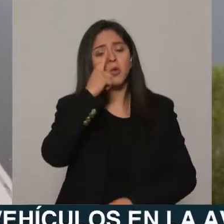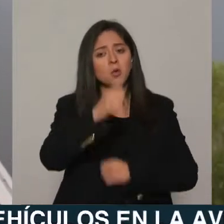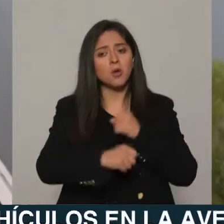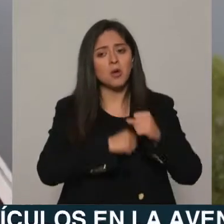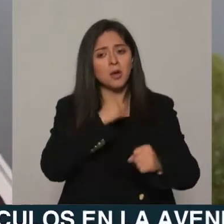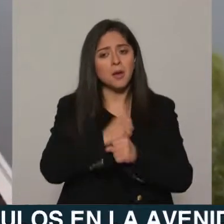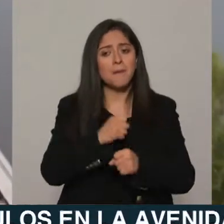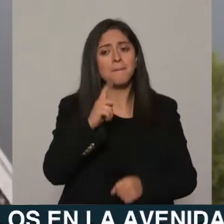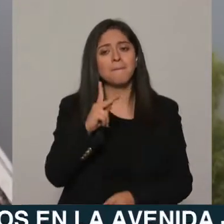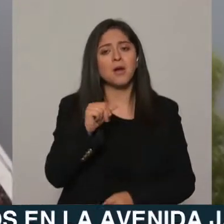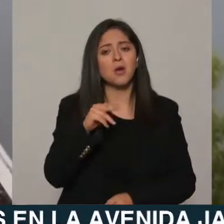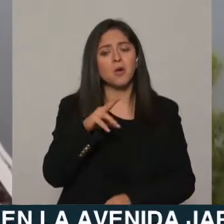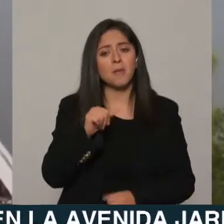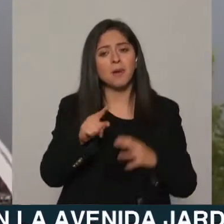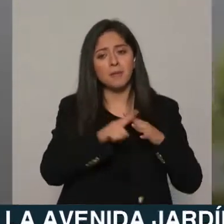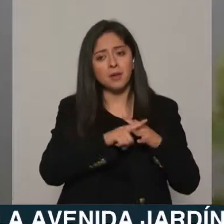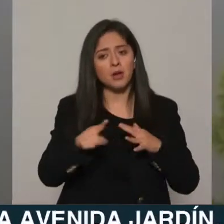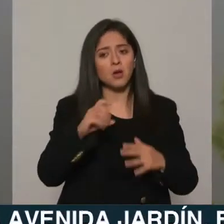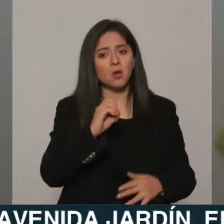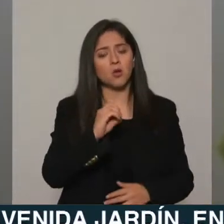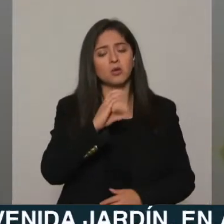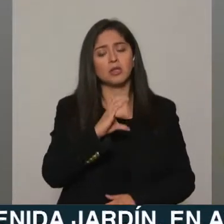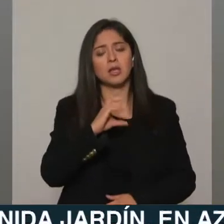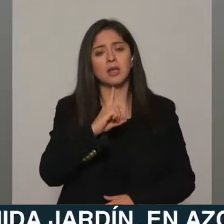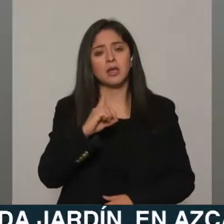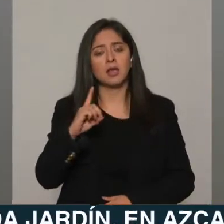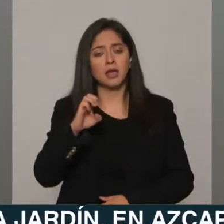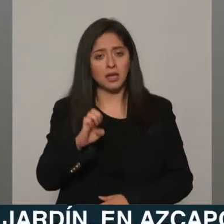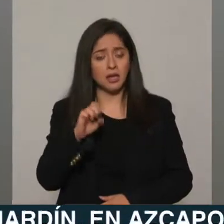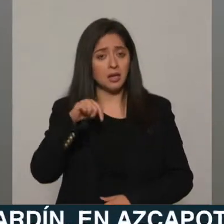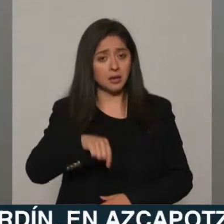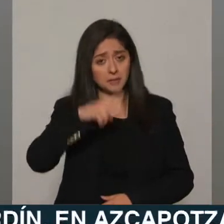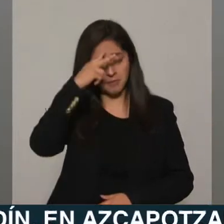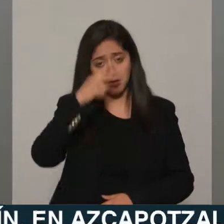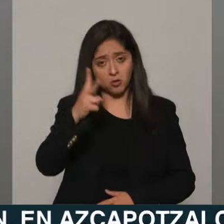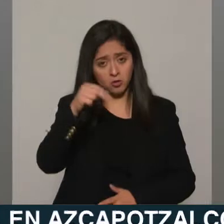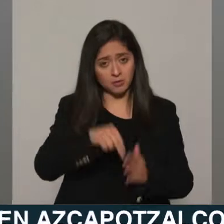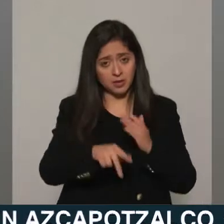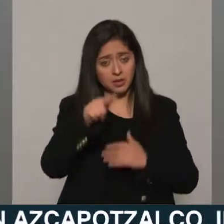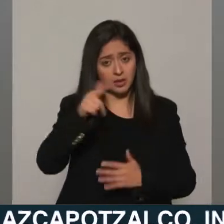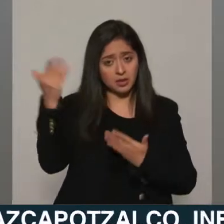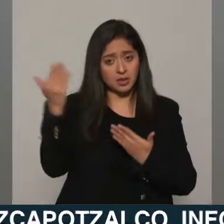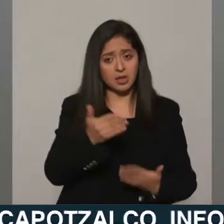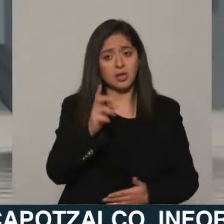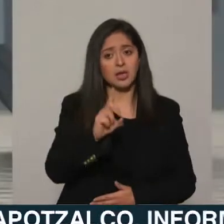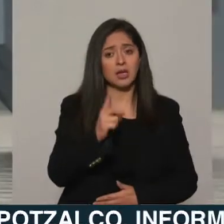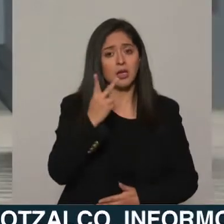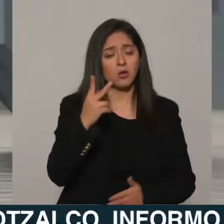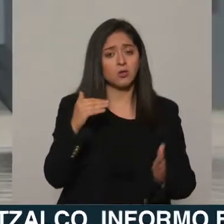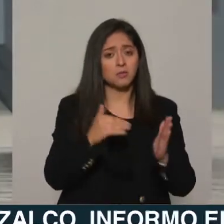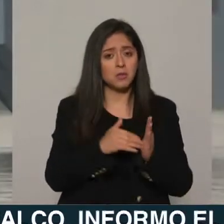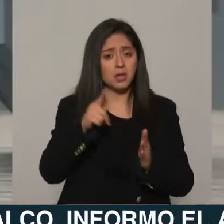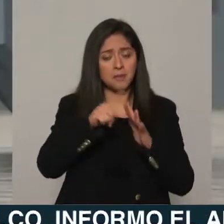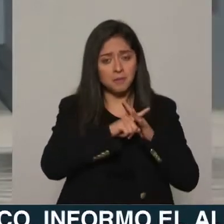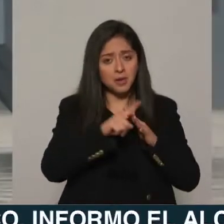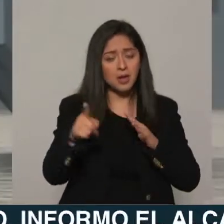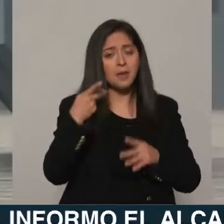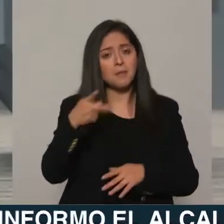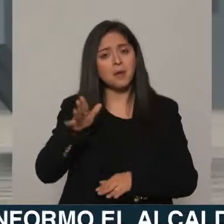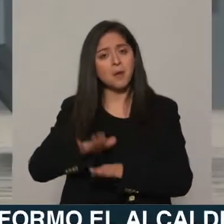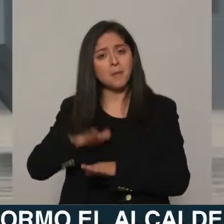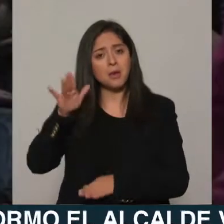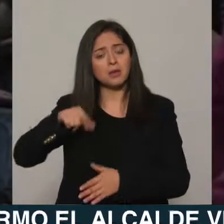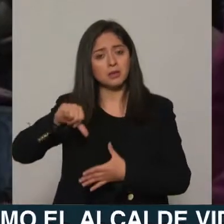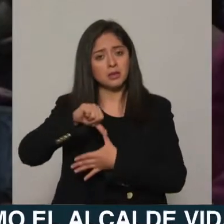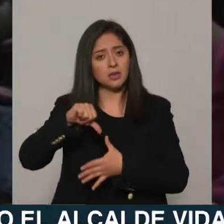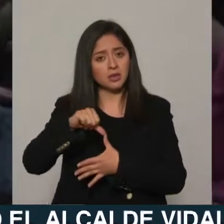Migración Internacional 2019 de la OCDE, México recibió en 2017 a 32,000 migrantes provenientes principalmente de